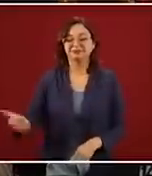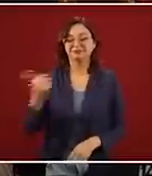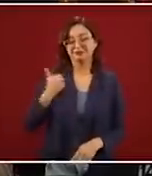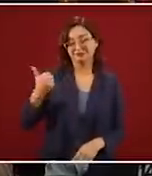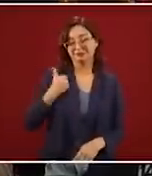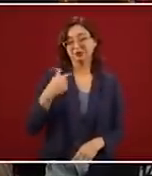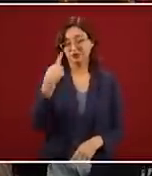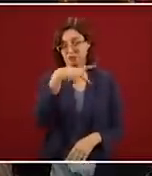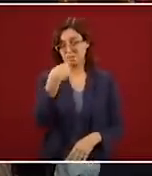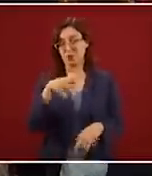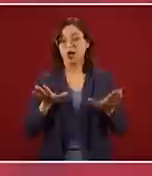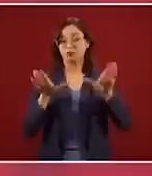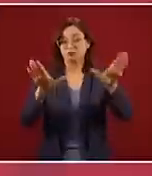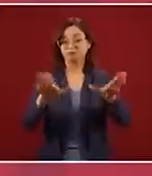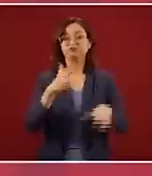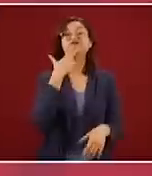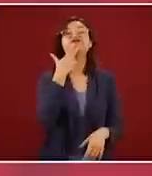Trudeau, y